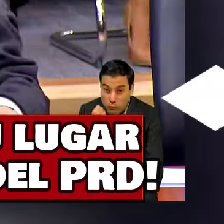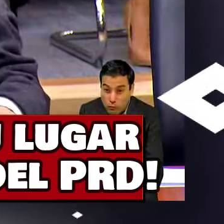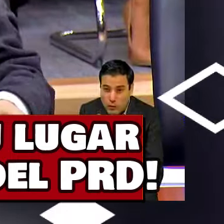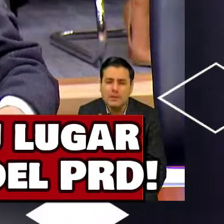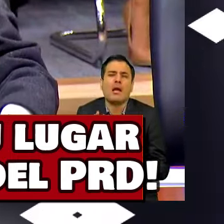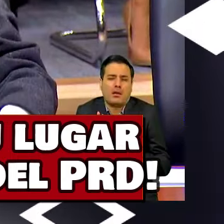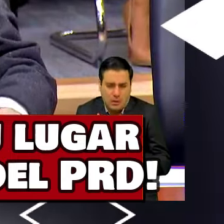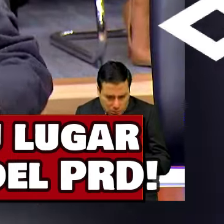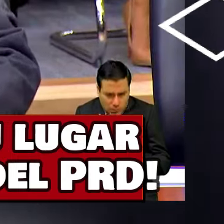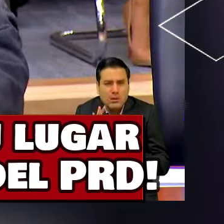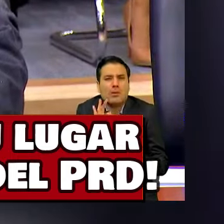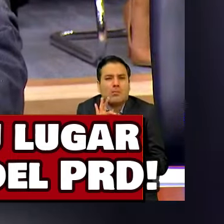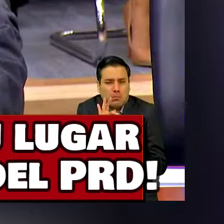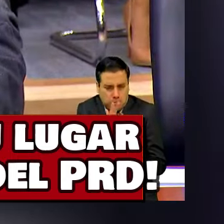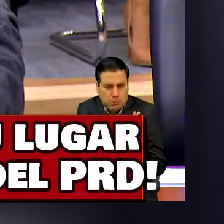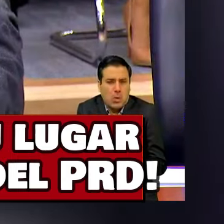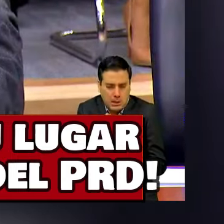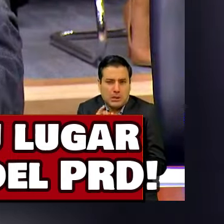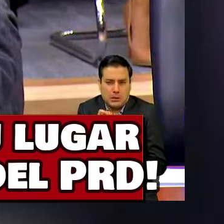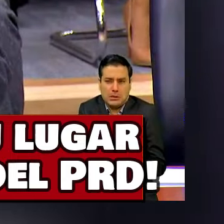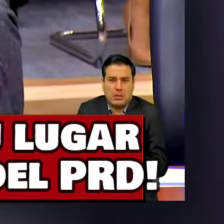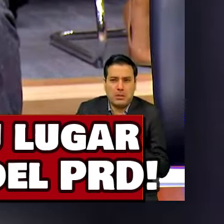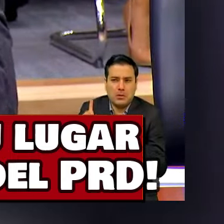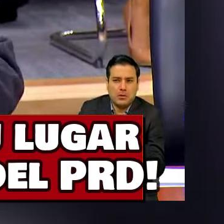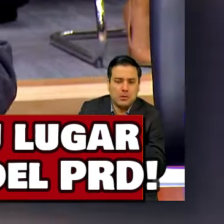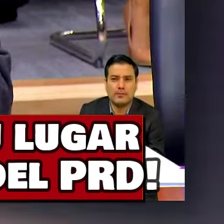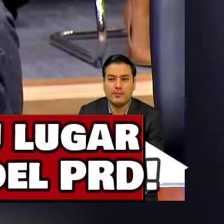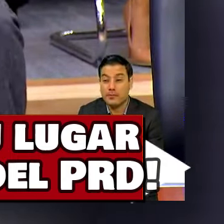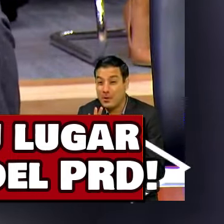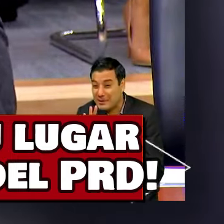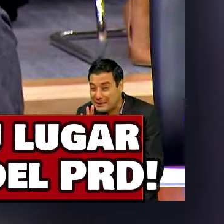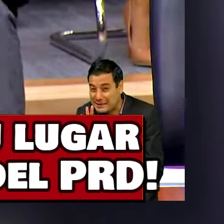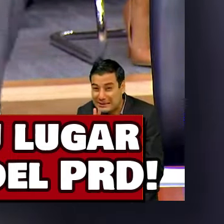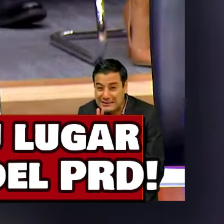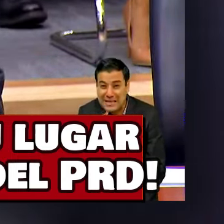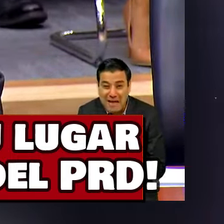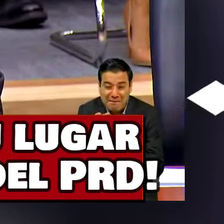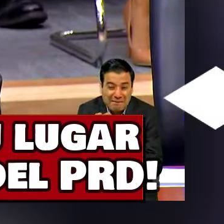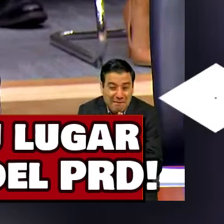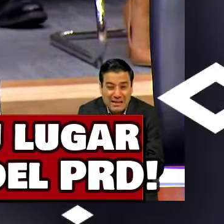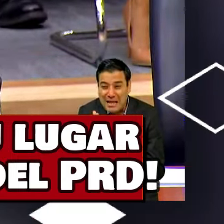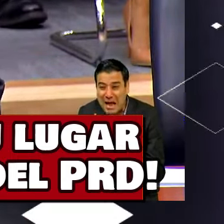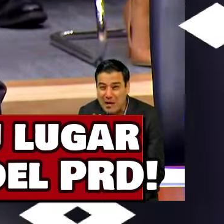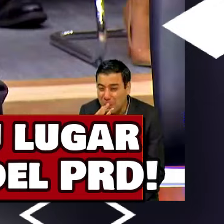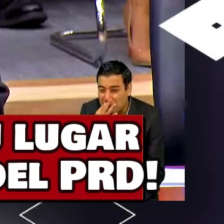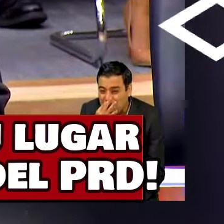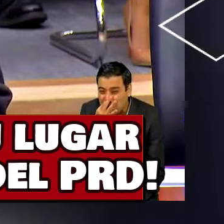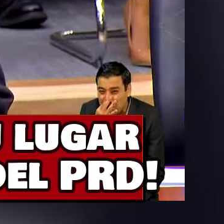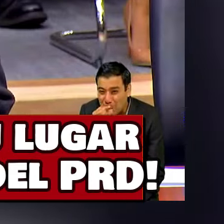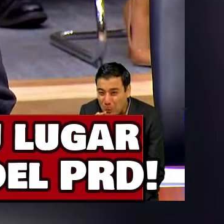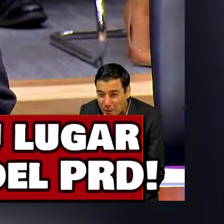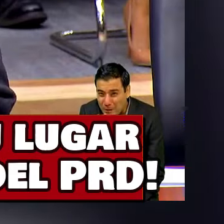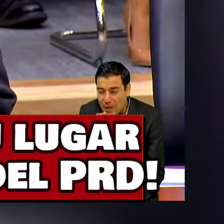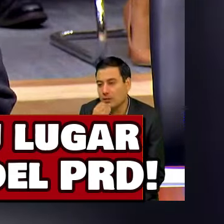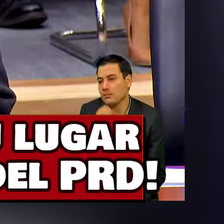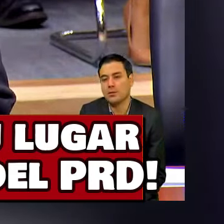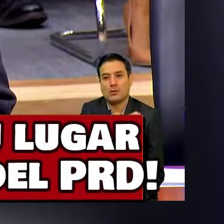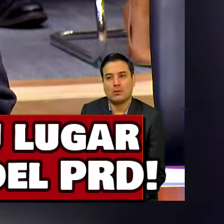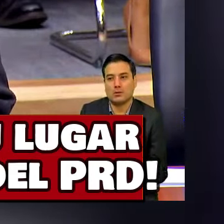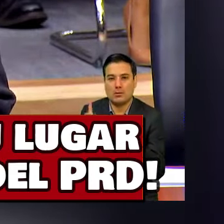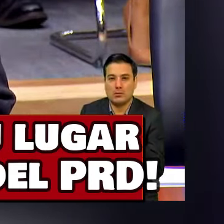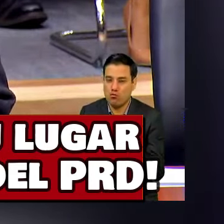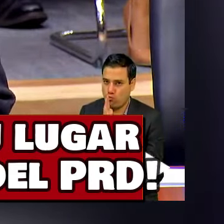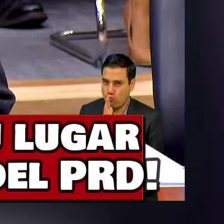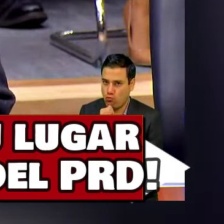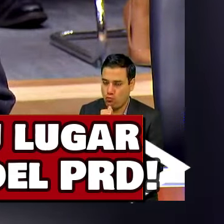cuando hay detecta alguna insuficiencia en el reporte financiero correspondiente. Yo creo que eso